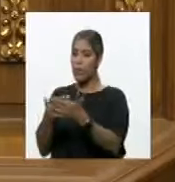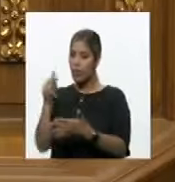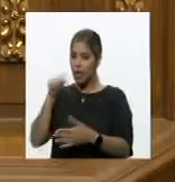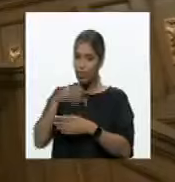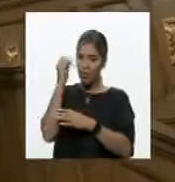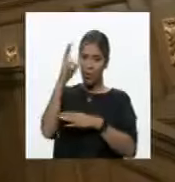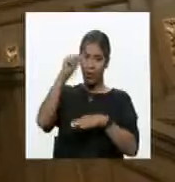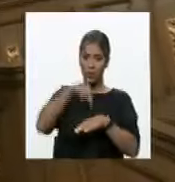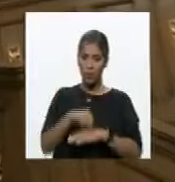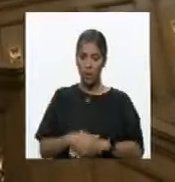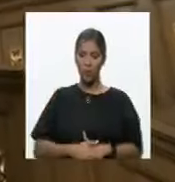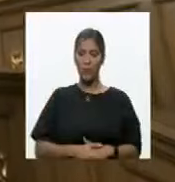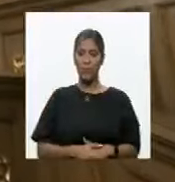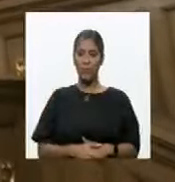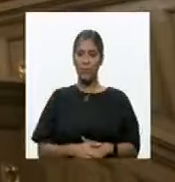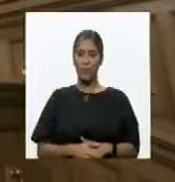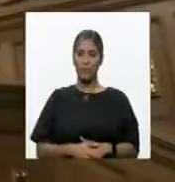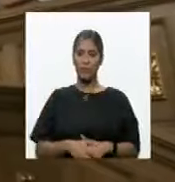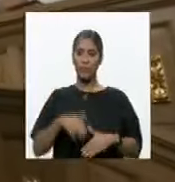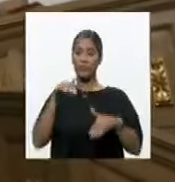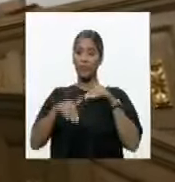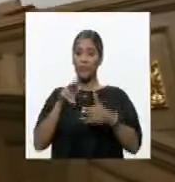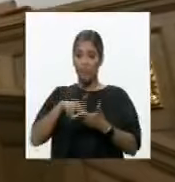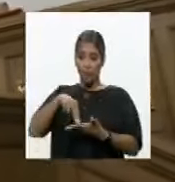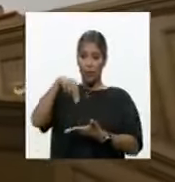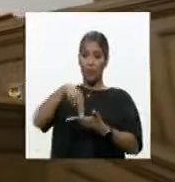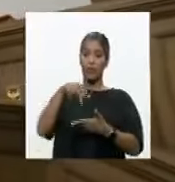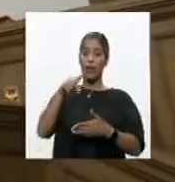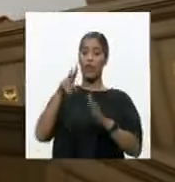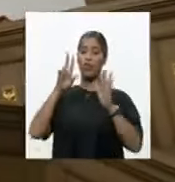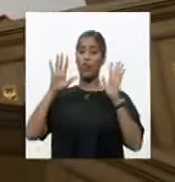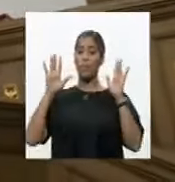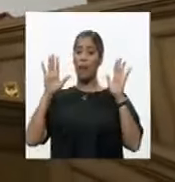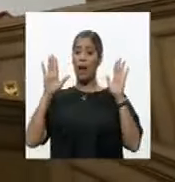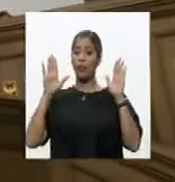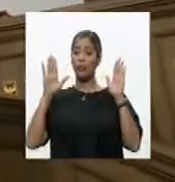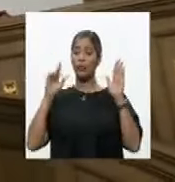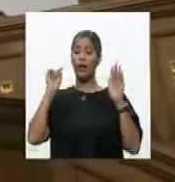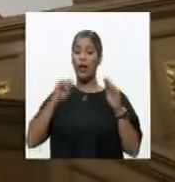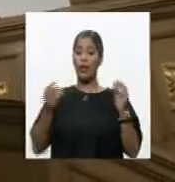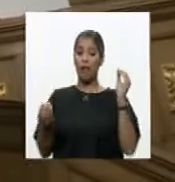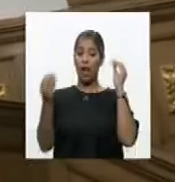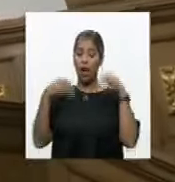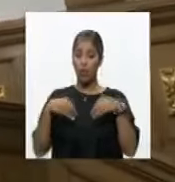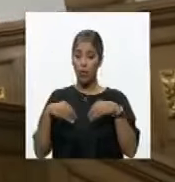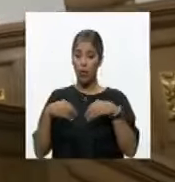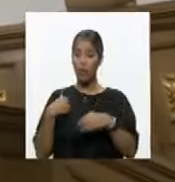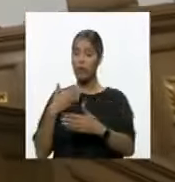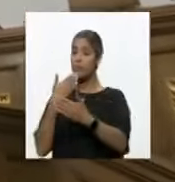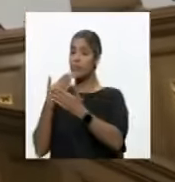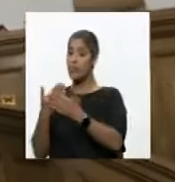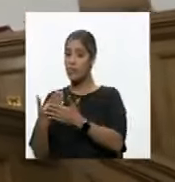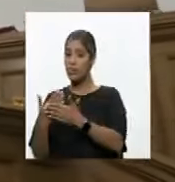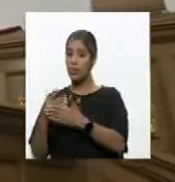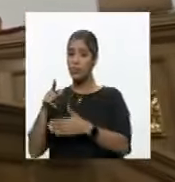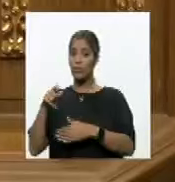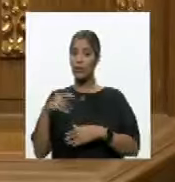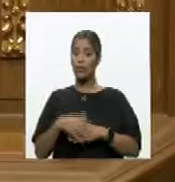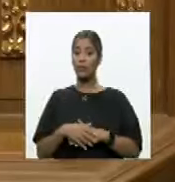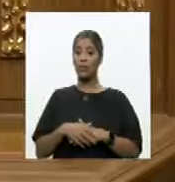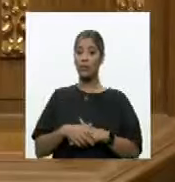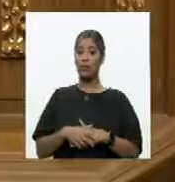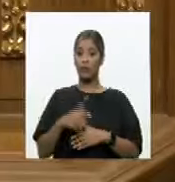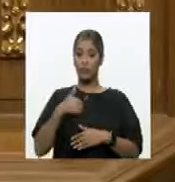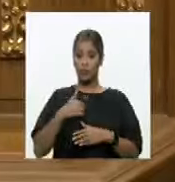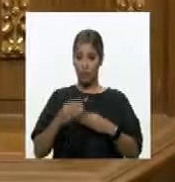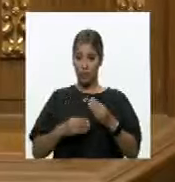Cámara que votemos de pie y con las dos manos este acuerdo que, con el permiso y la venia de la Presidencia,